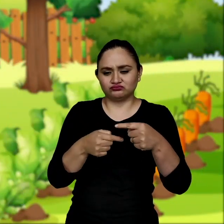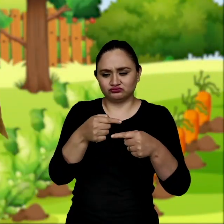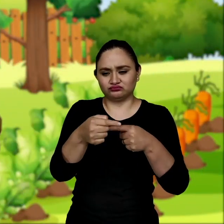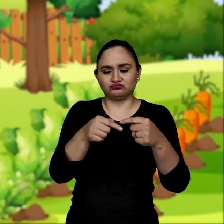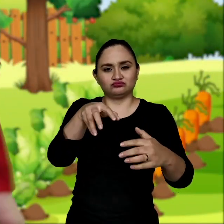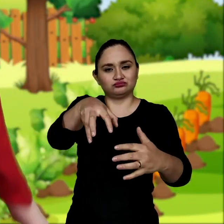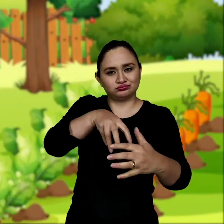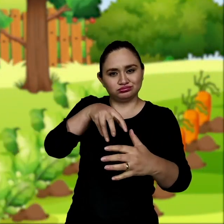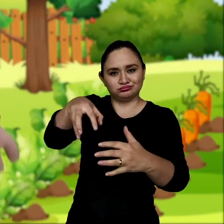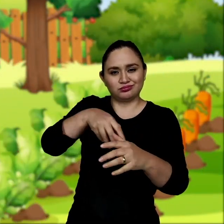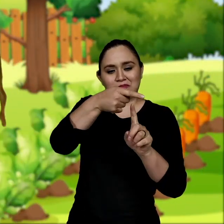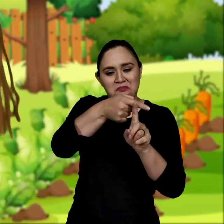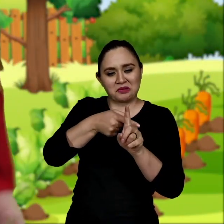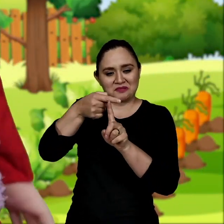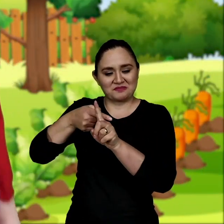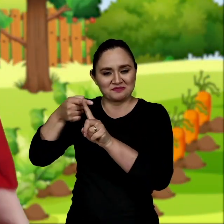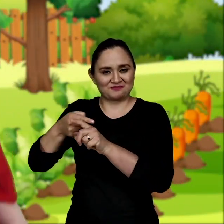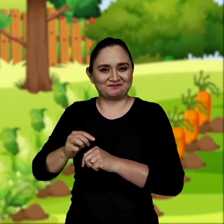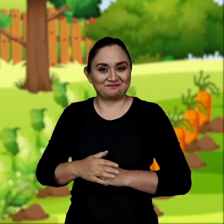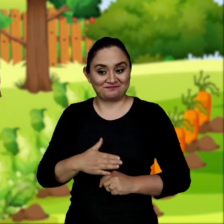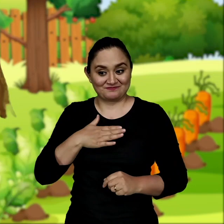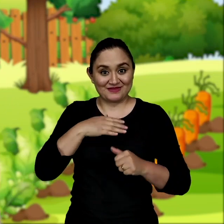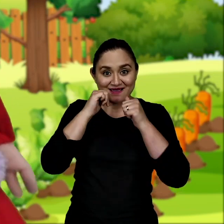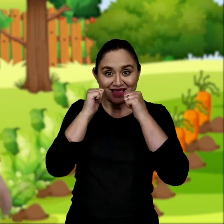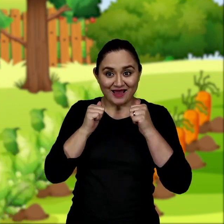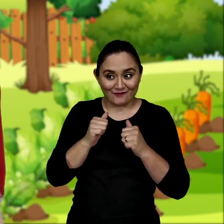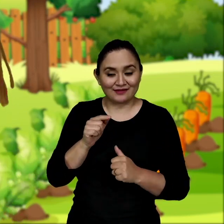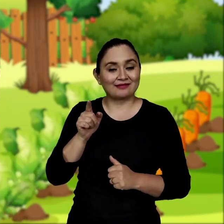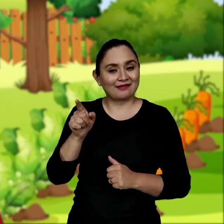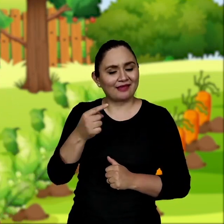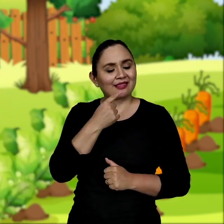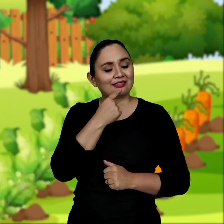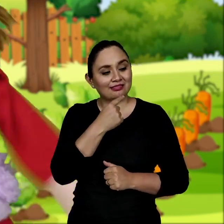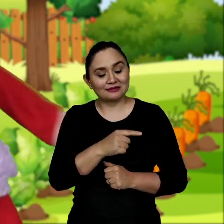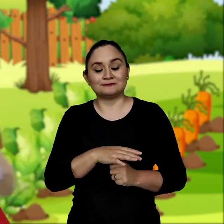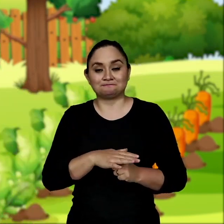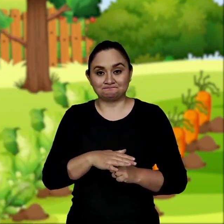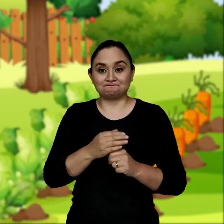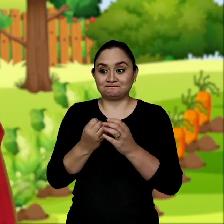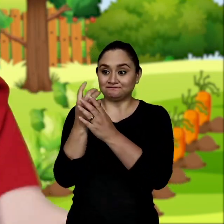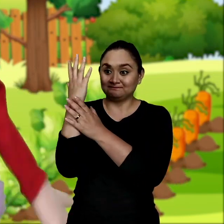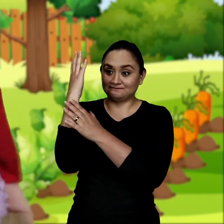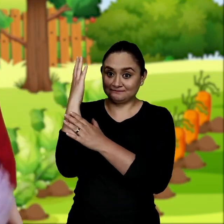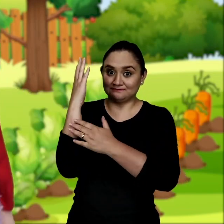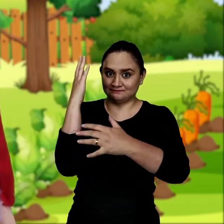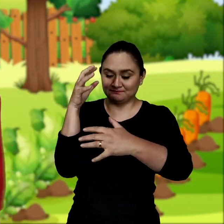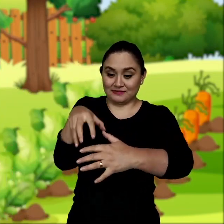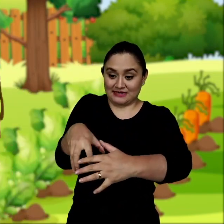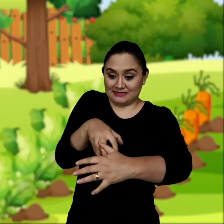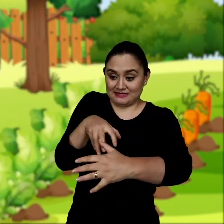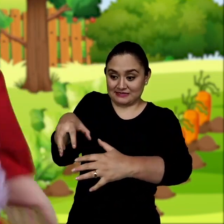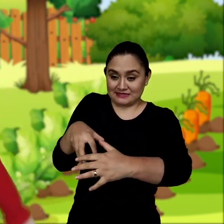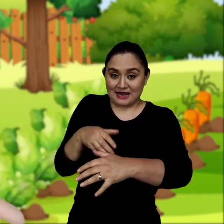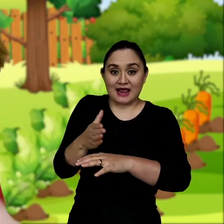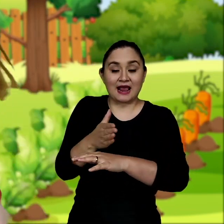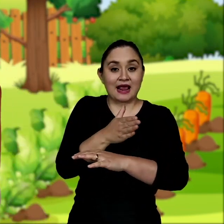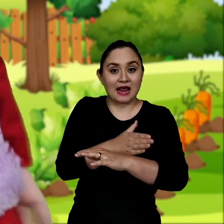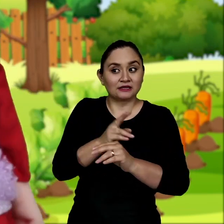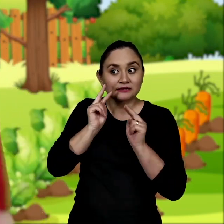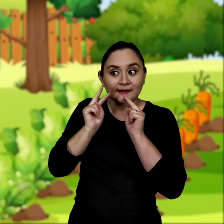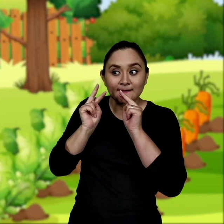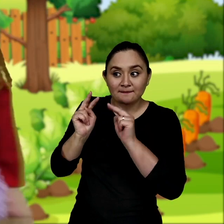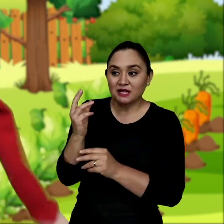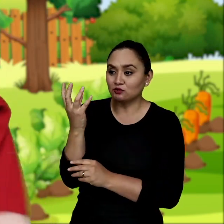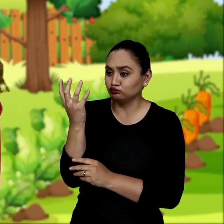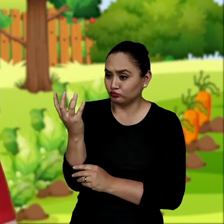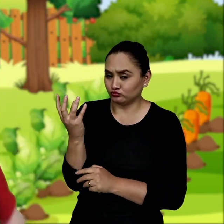Maruja me dijo que antes de cosechar hay que ver el tamaño y la forma del fruto. También hay que fijarse si